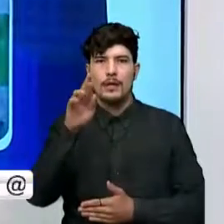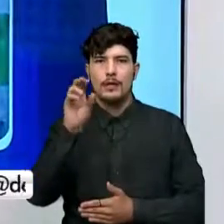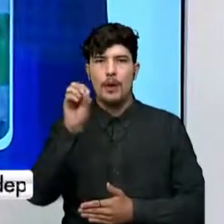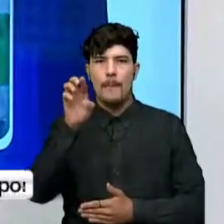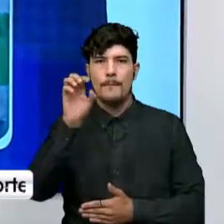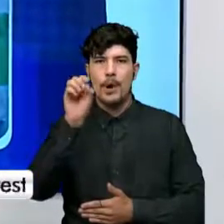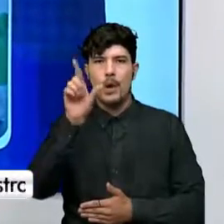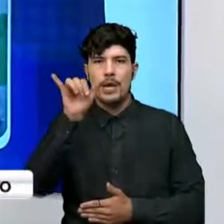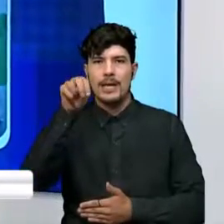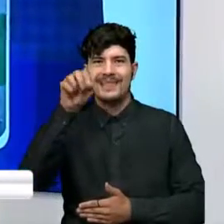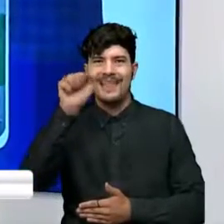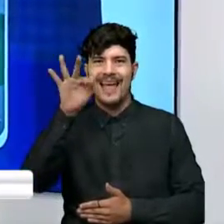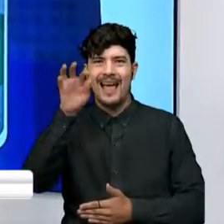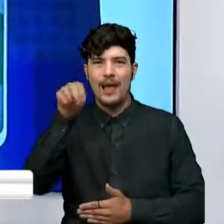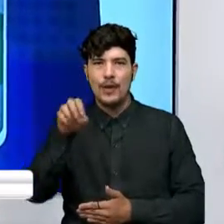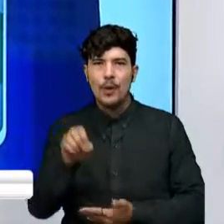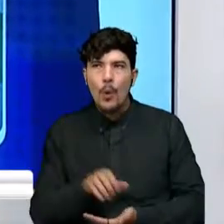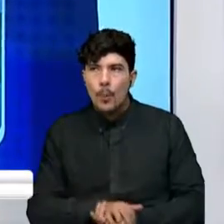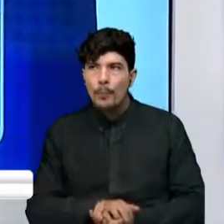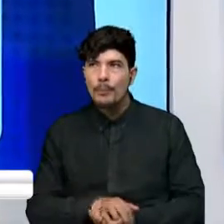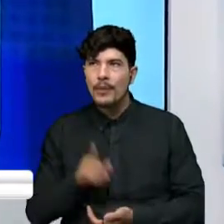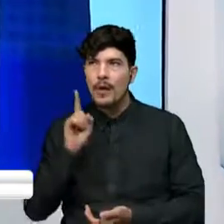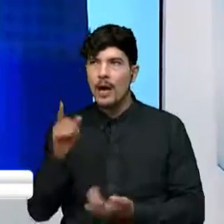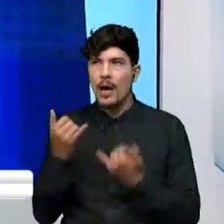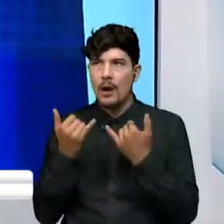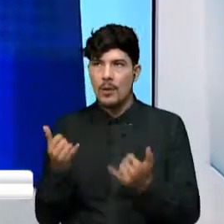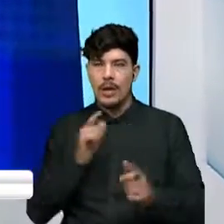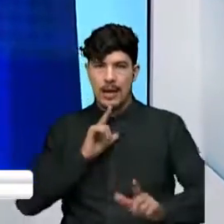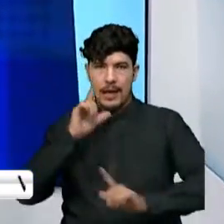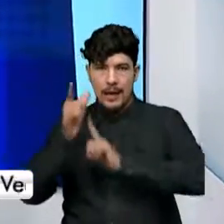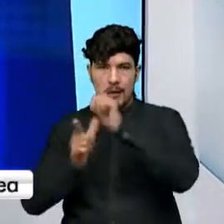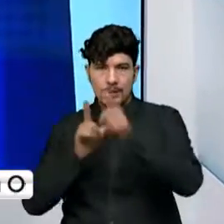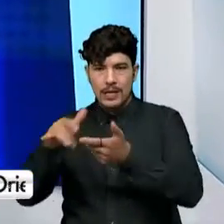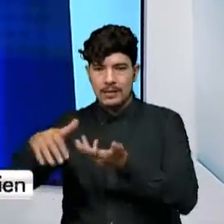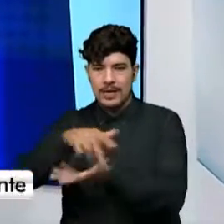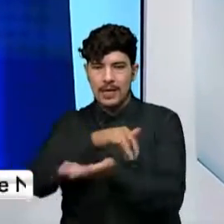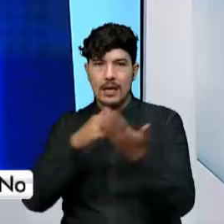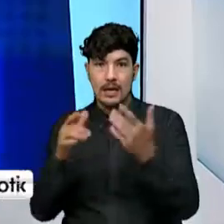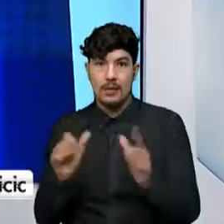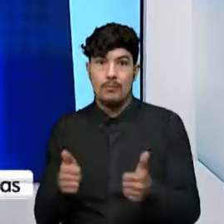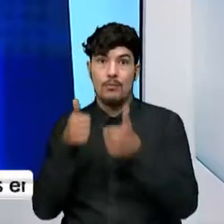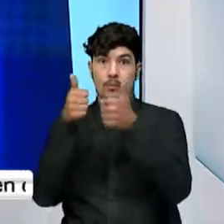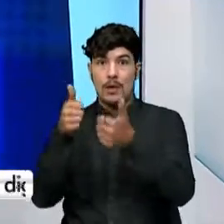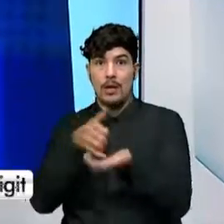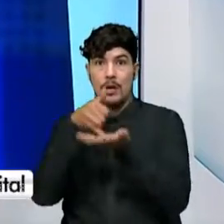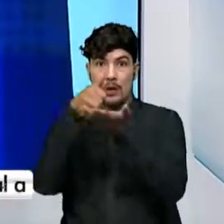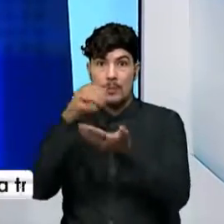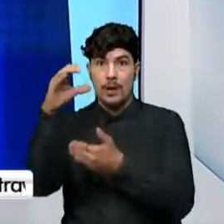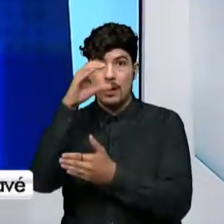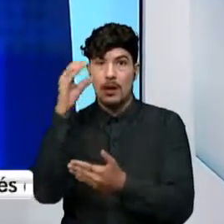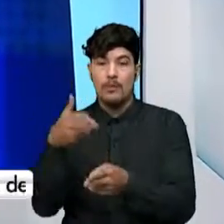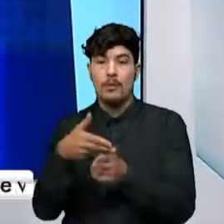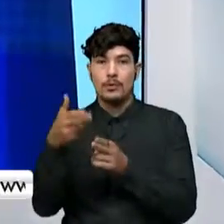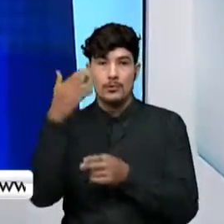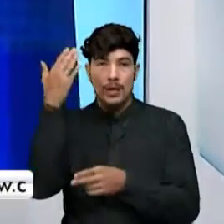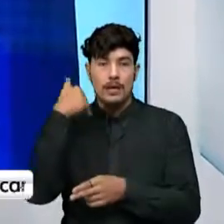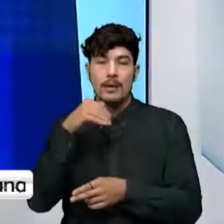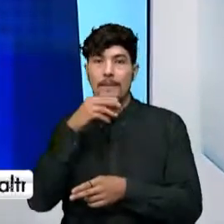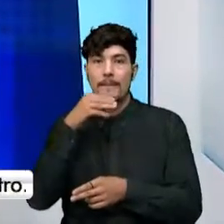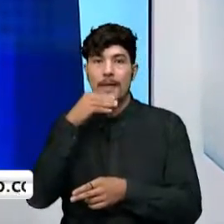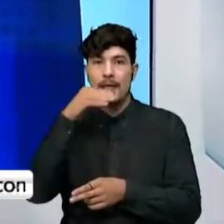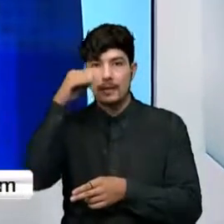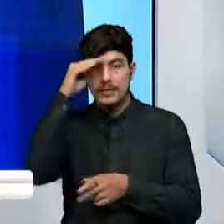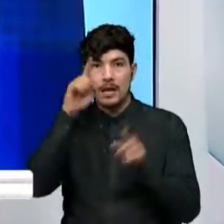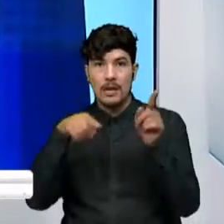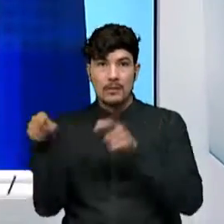y dejamos el fútbol y hablamos de la lucha santandereana que tuvo una gran actuación en la primera copa colombia cumplida en medellín varios de los